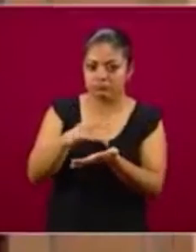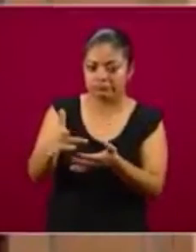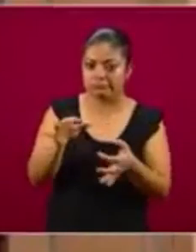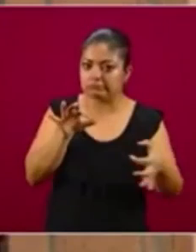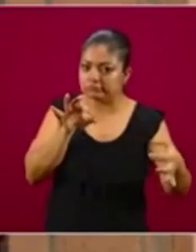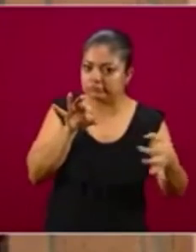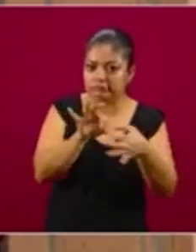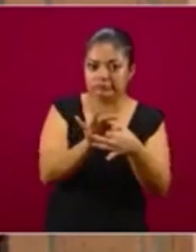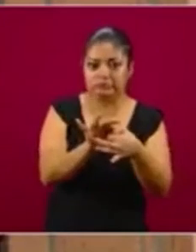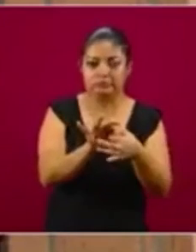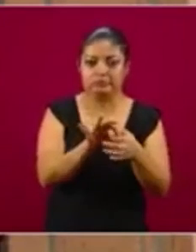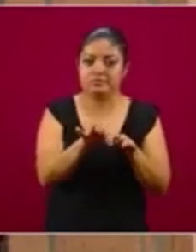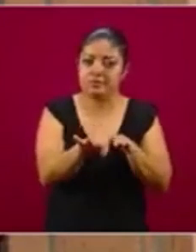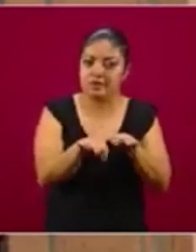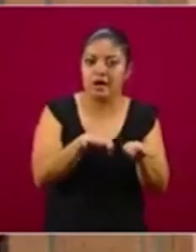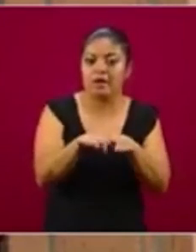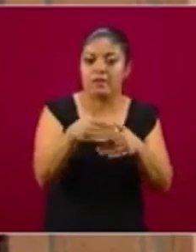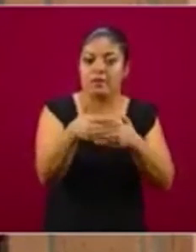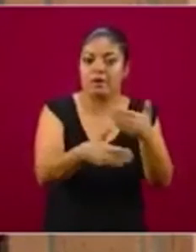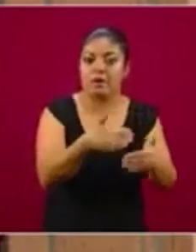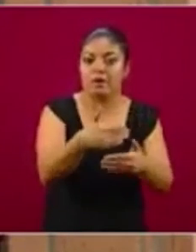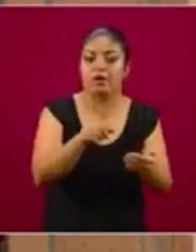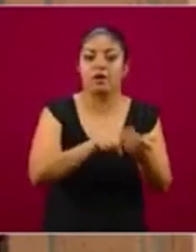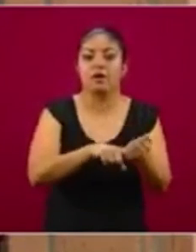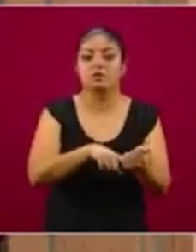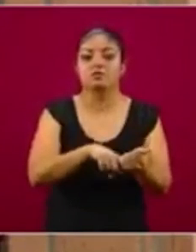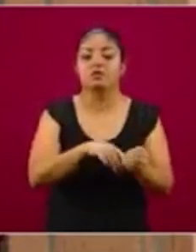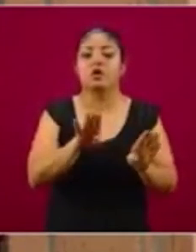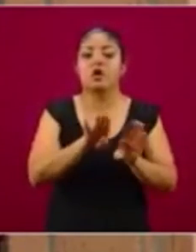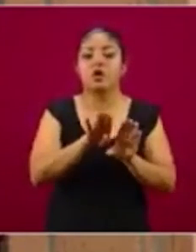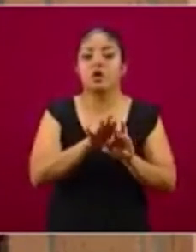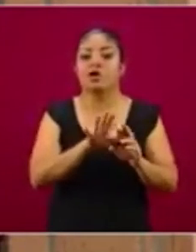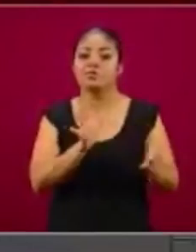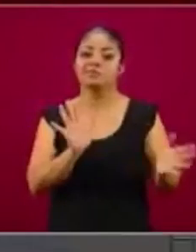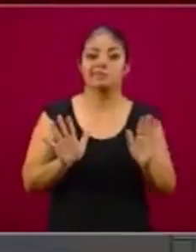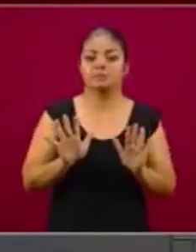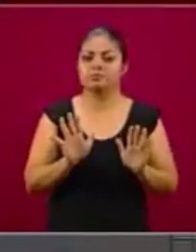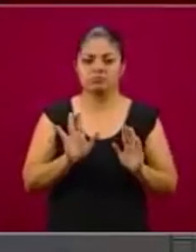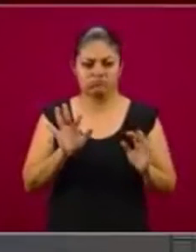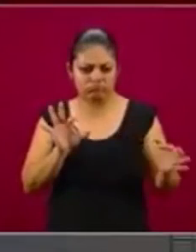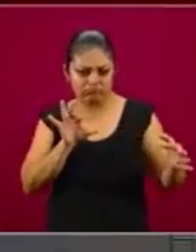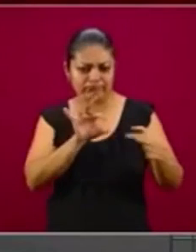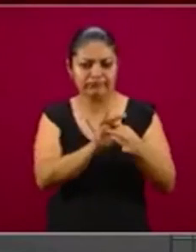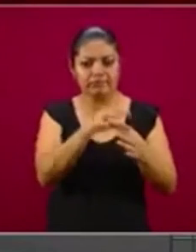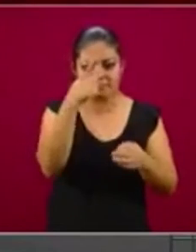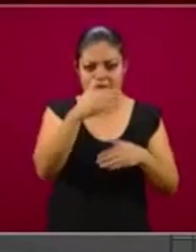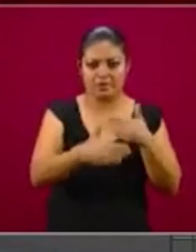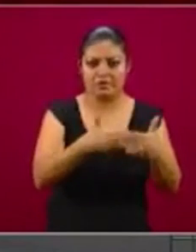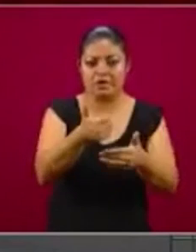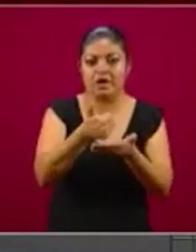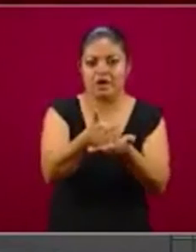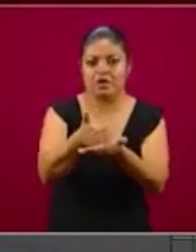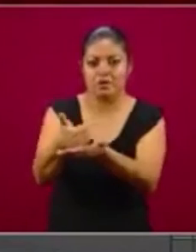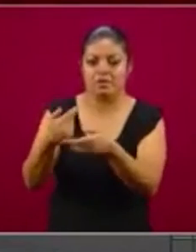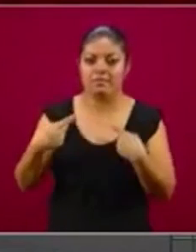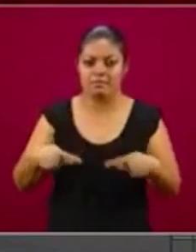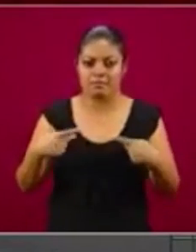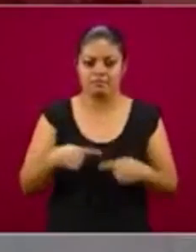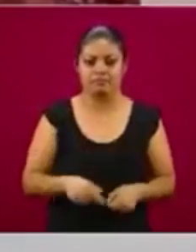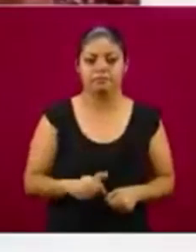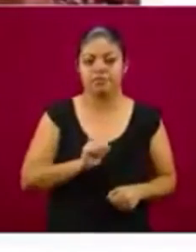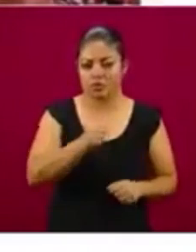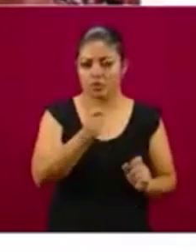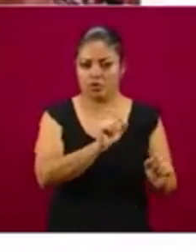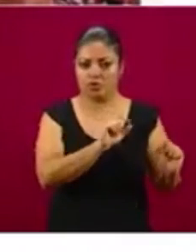o colaborativo en donde las burocracias se borran para poder ayudar a más personas pueden pasar a la siguiente los